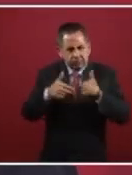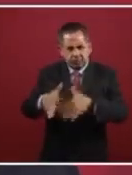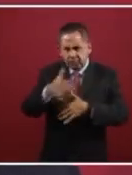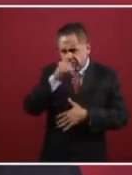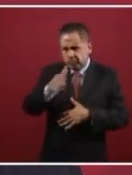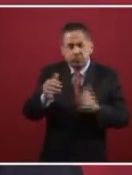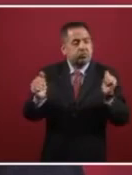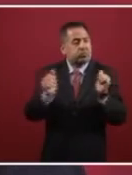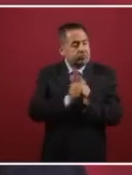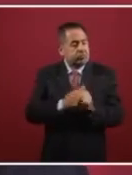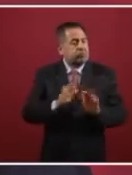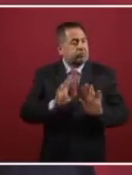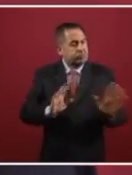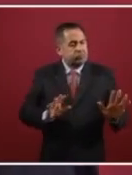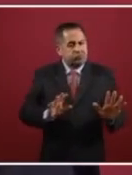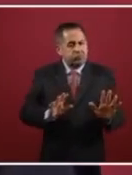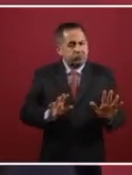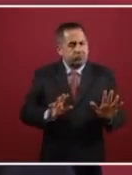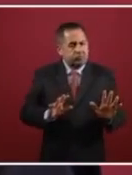de manera